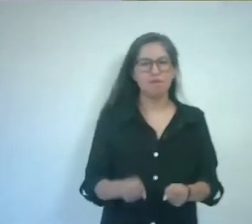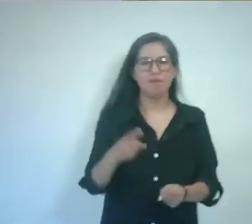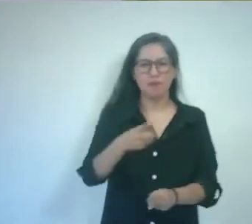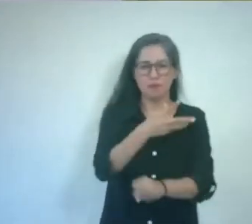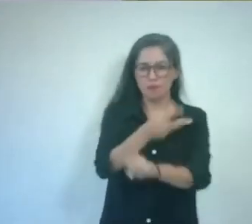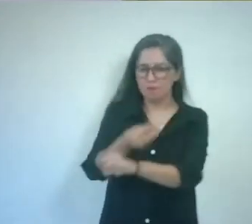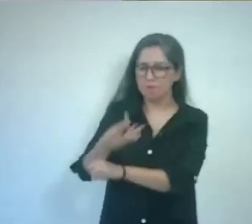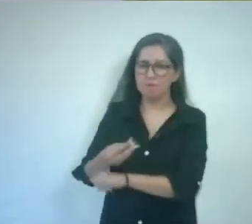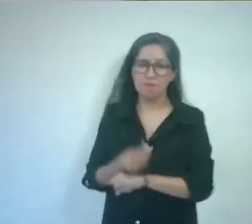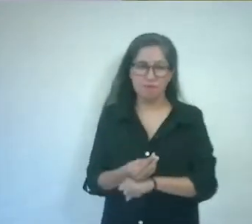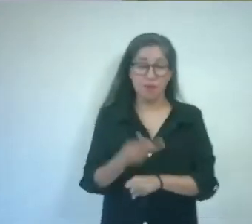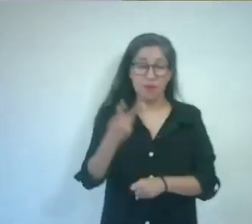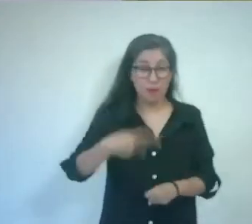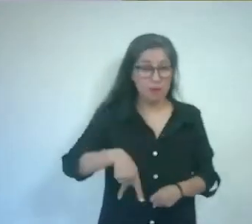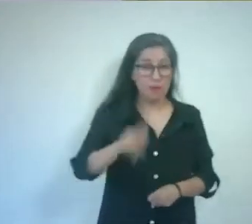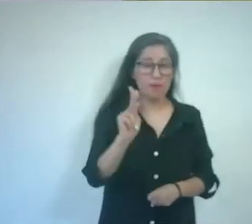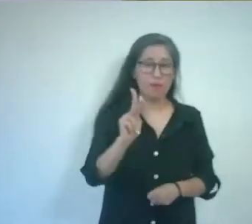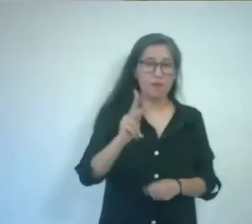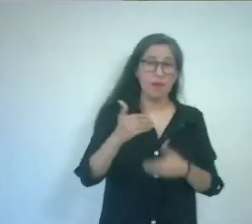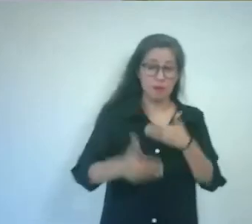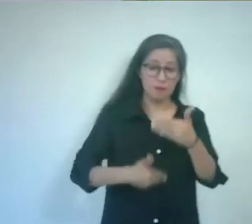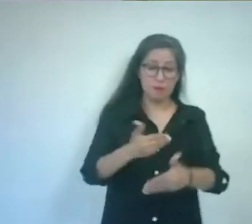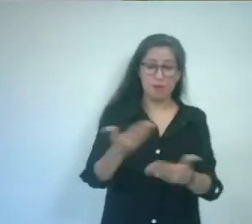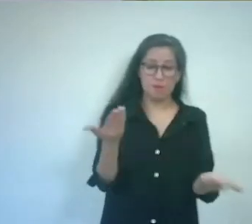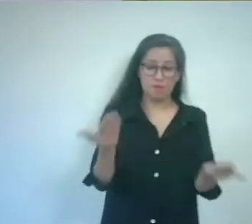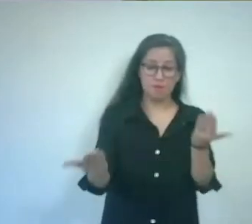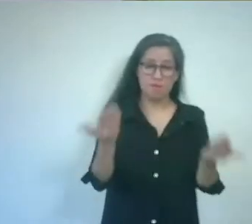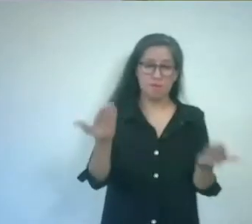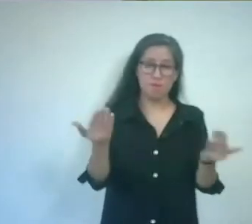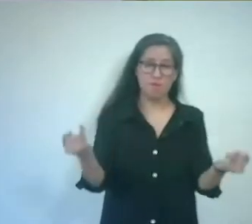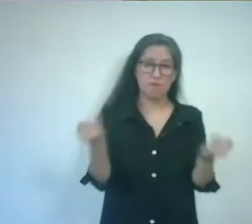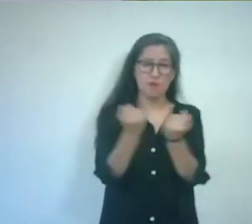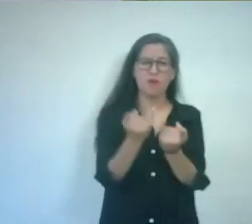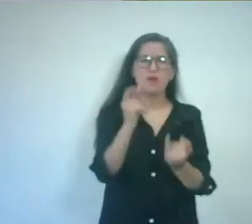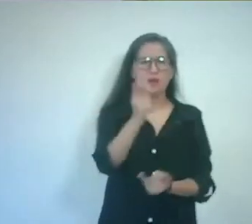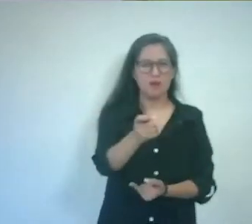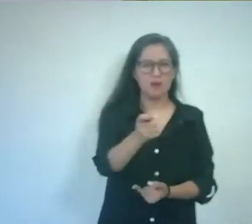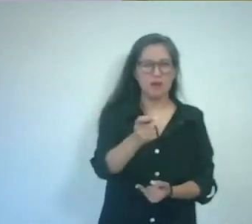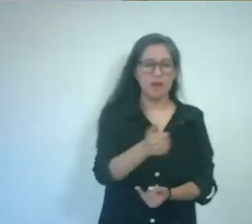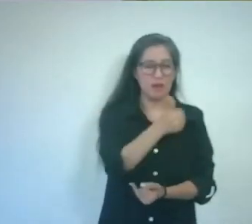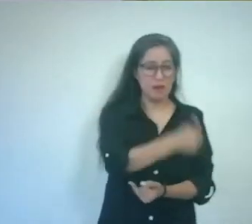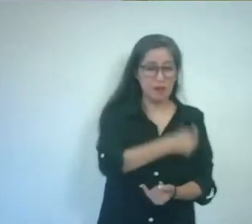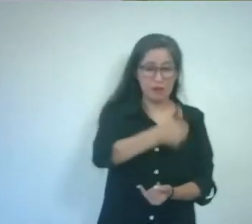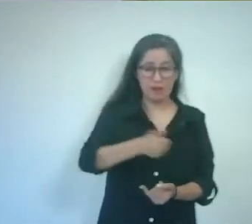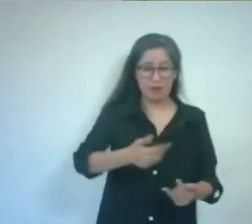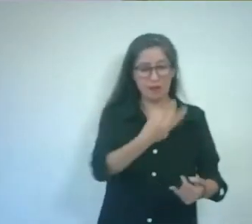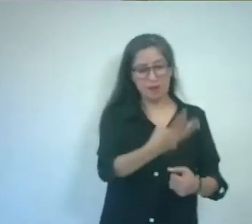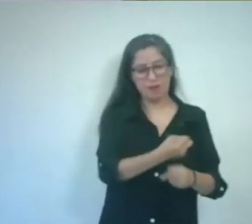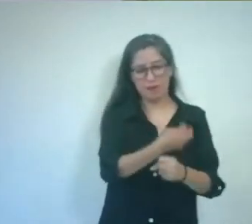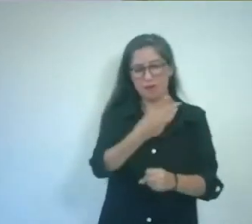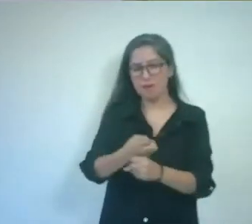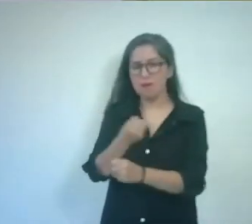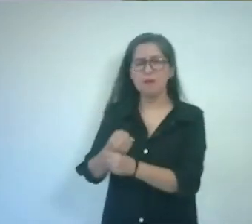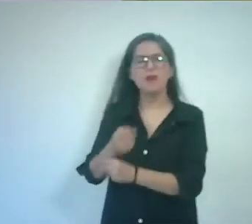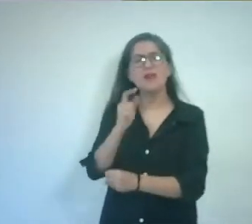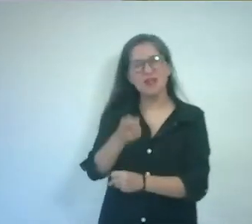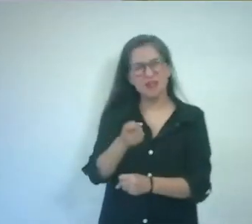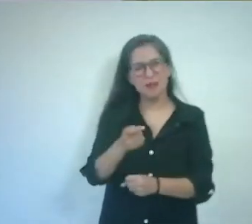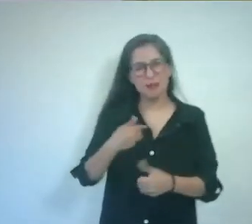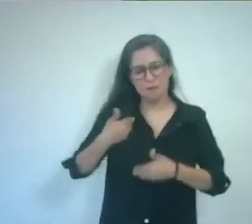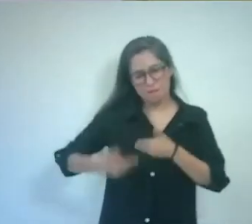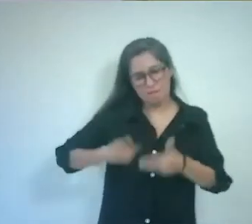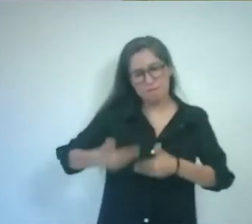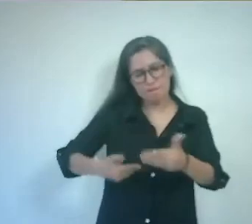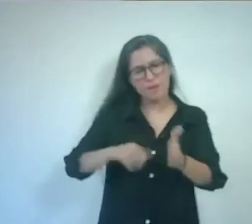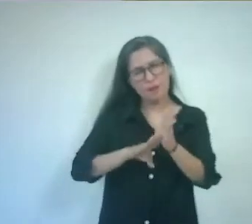implementaciones. Pero lo que estos procesos tienen en común es que cada uno de ellos es una prueba a los avances de la calidad democrática